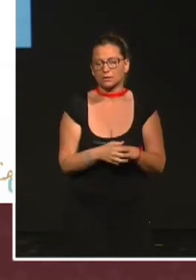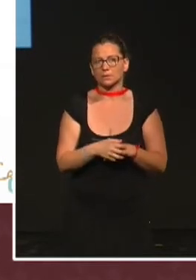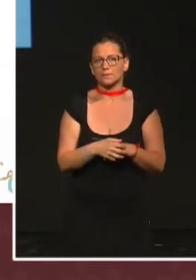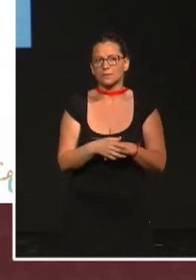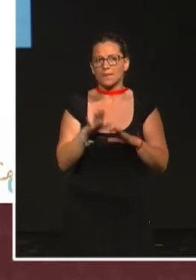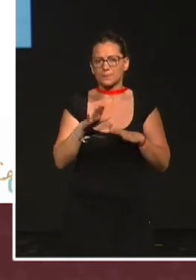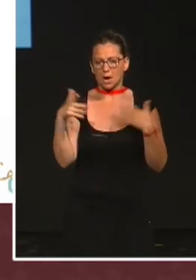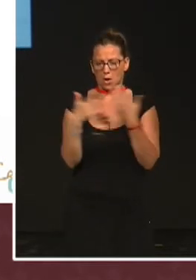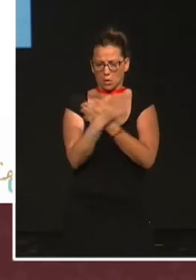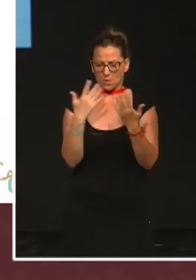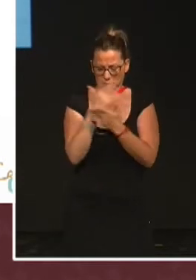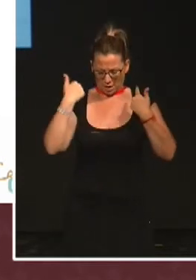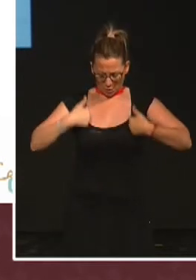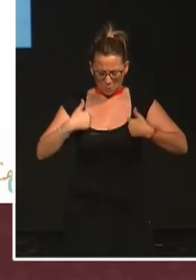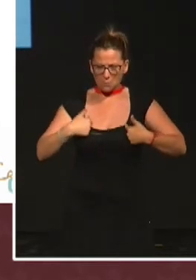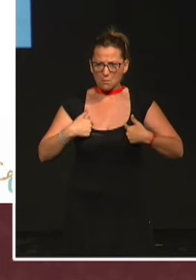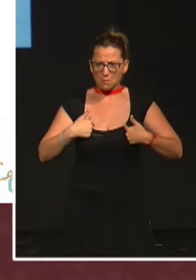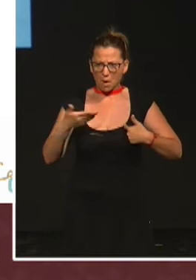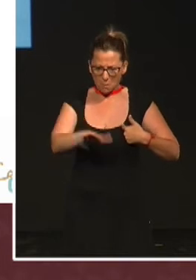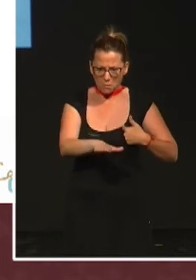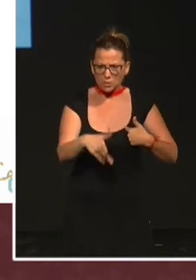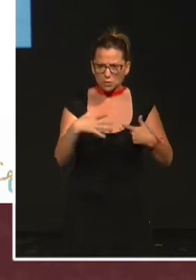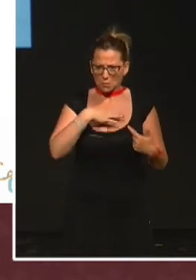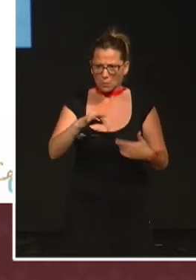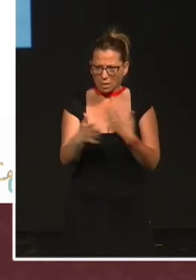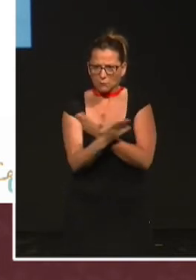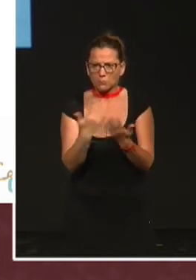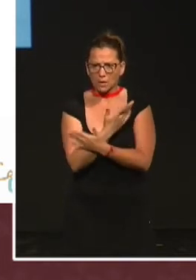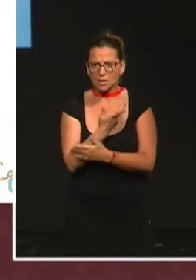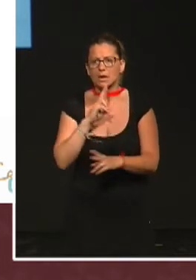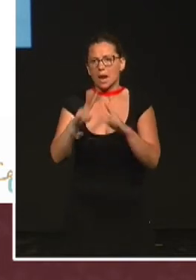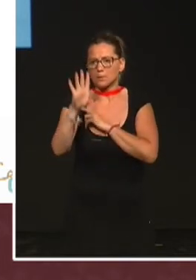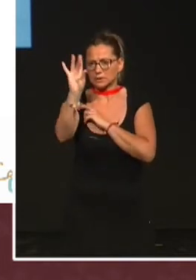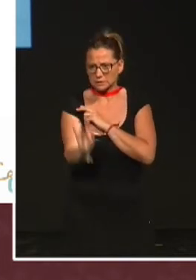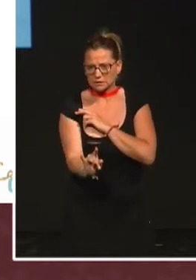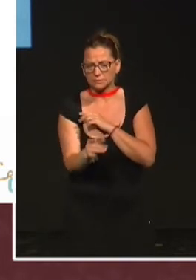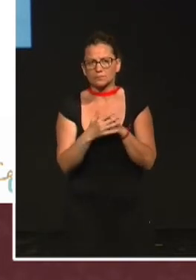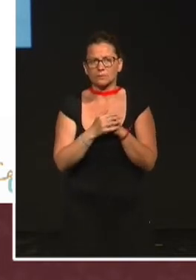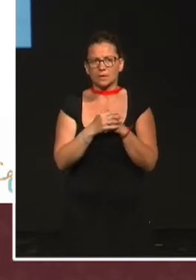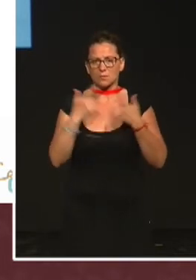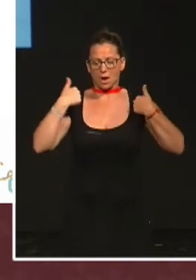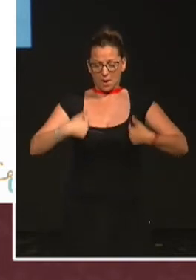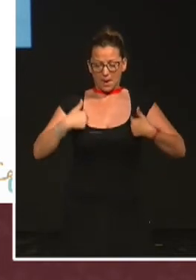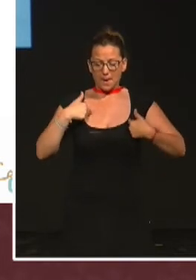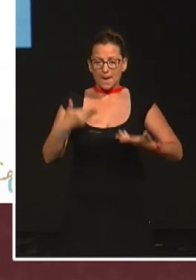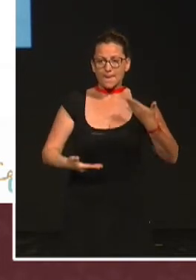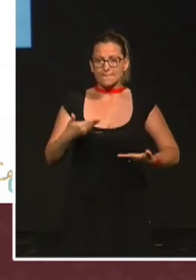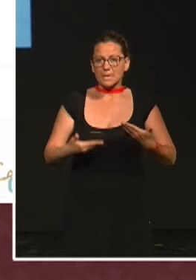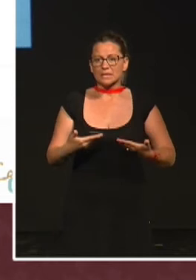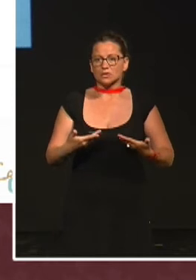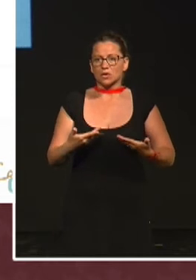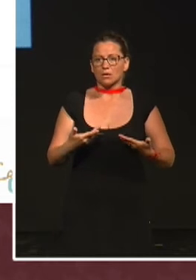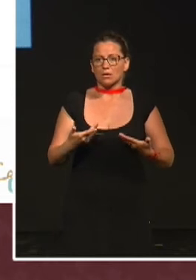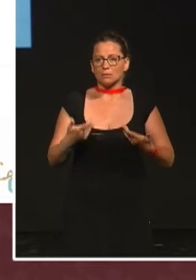el cuerpo humano? La respuesta es que sí, porque parte cerca de un tercio del peso del cuerpo humano está formado por una materia